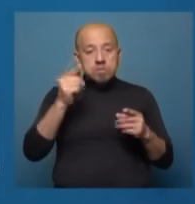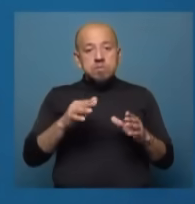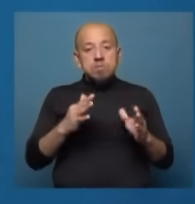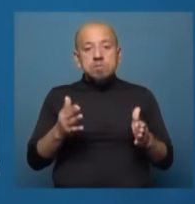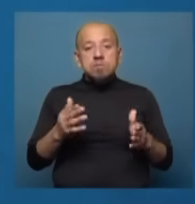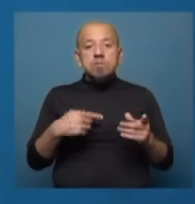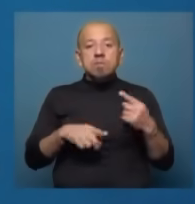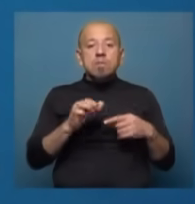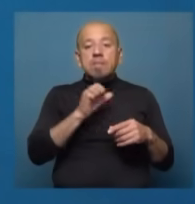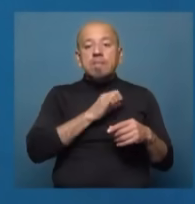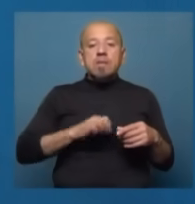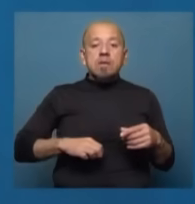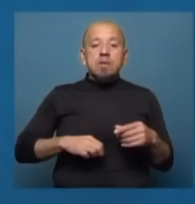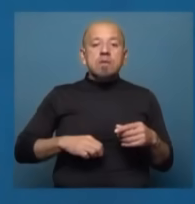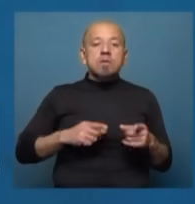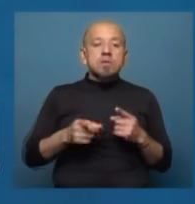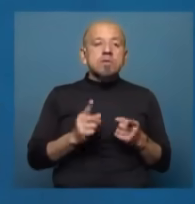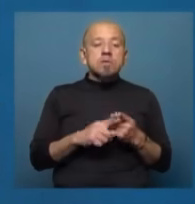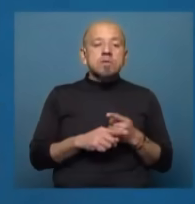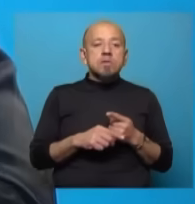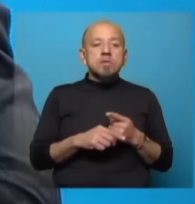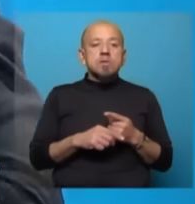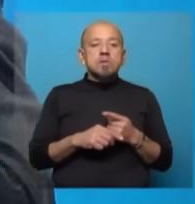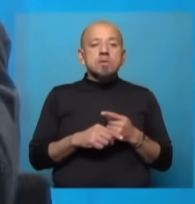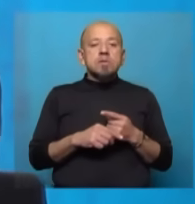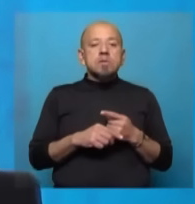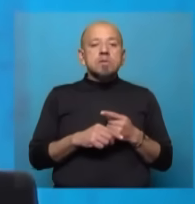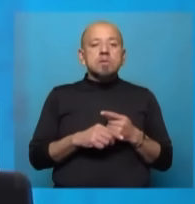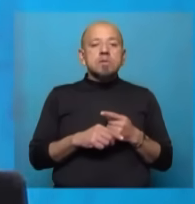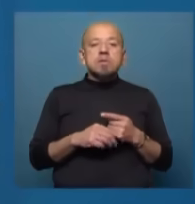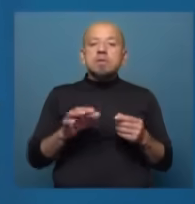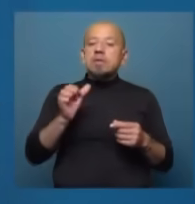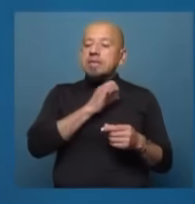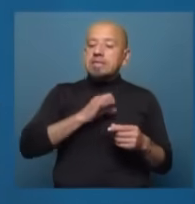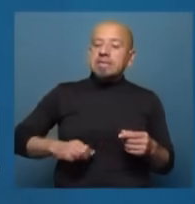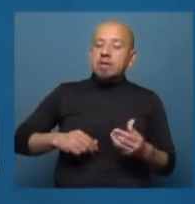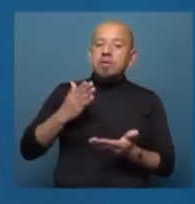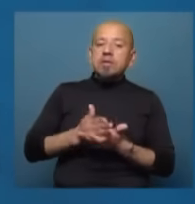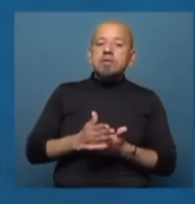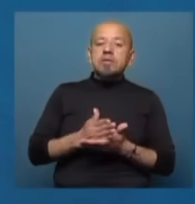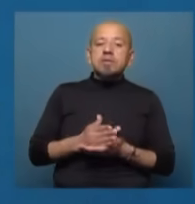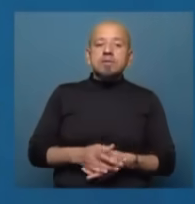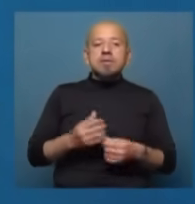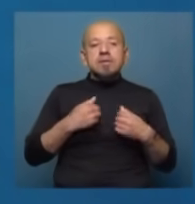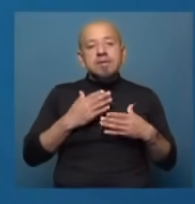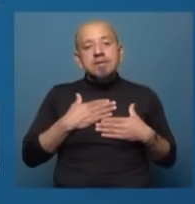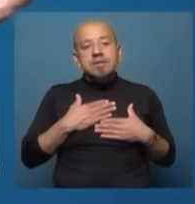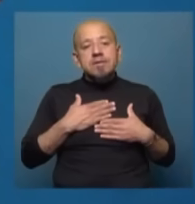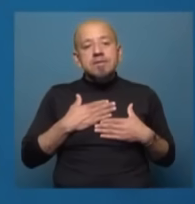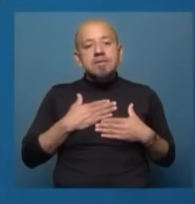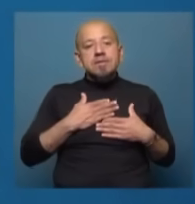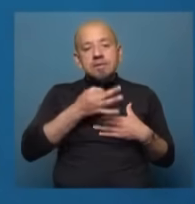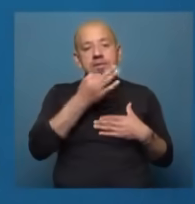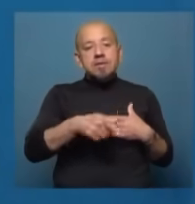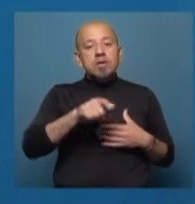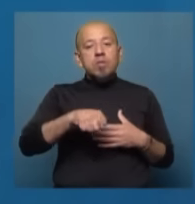lleno el estado de derecho viene ganando repetiste más de una vez porque para M es muy important si no creyera eso le dije a